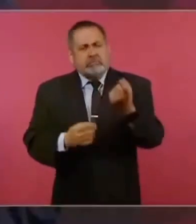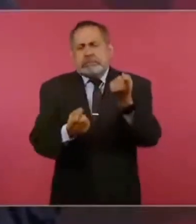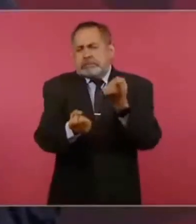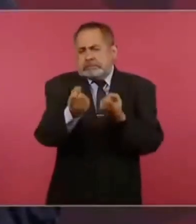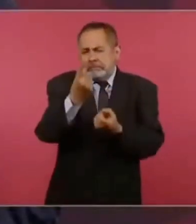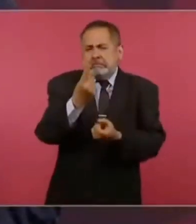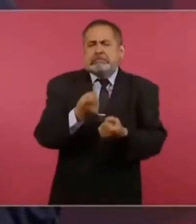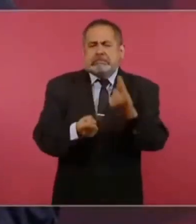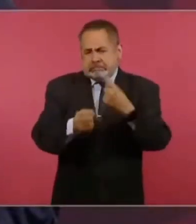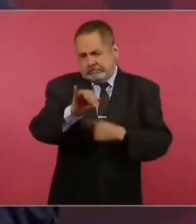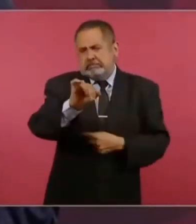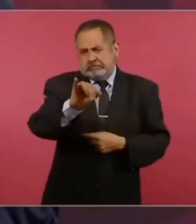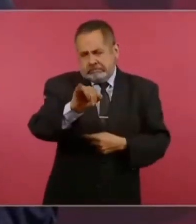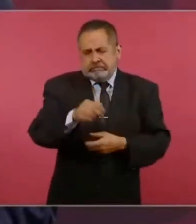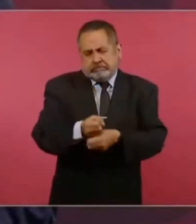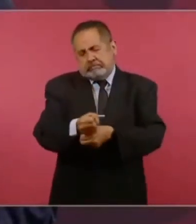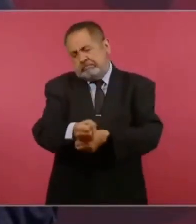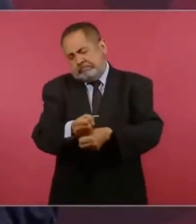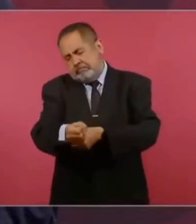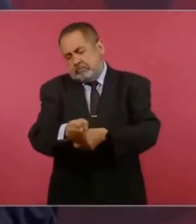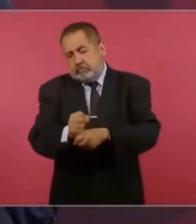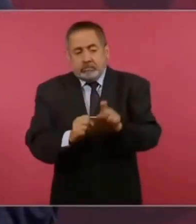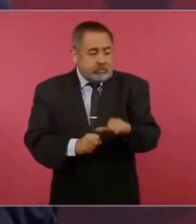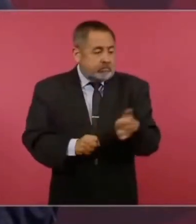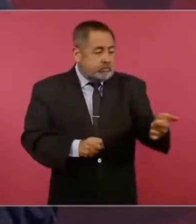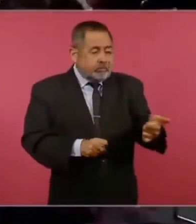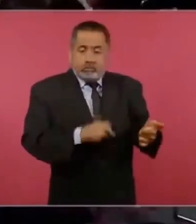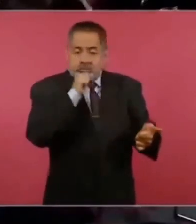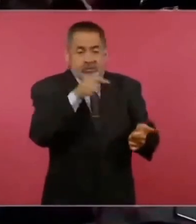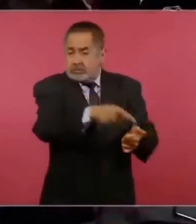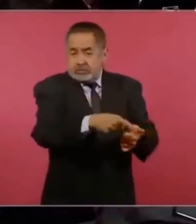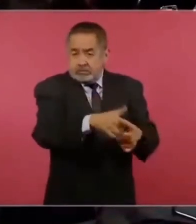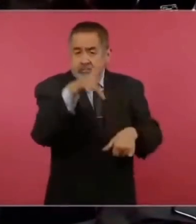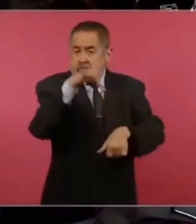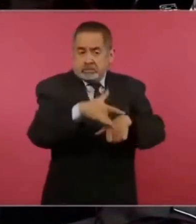algunos habían sido torturados, otros no.